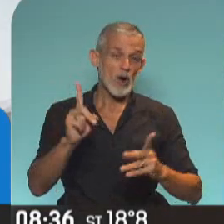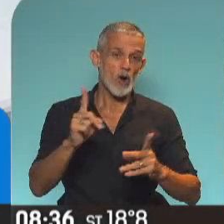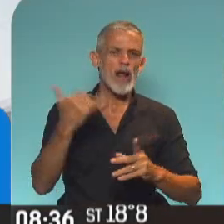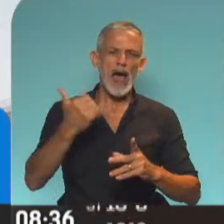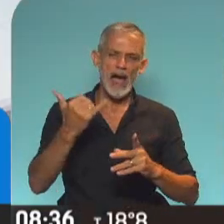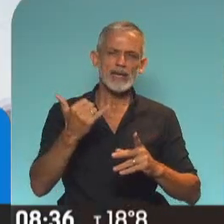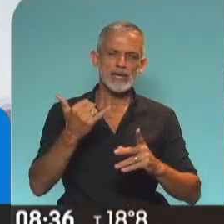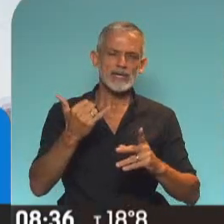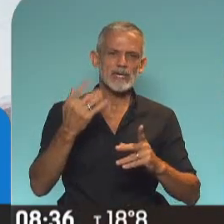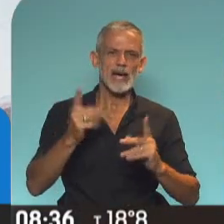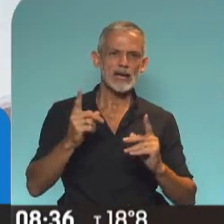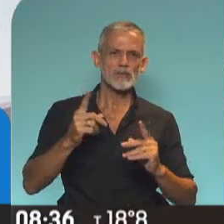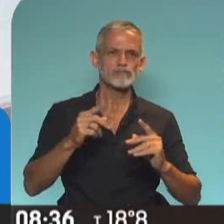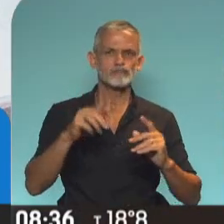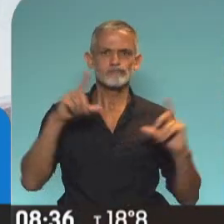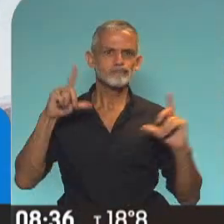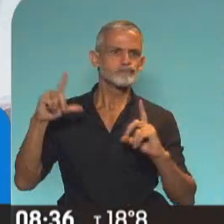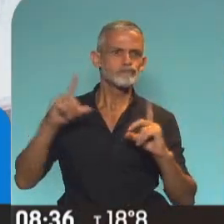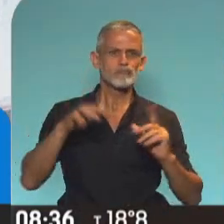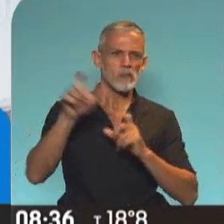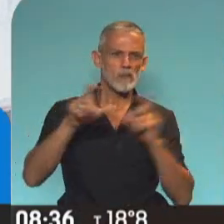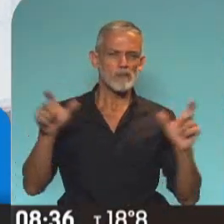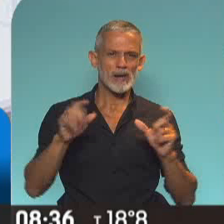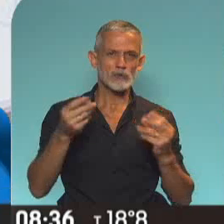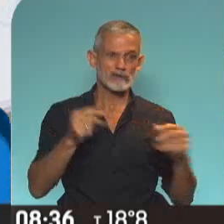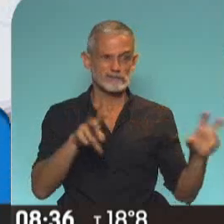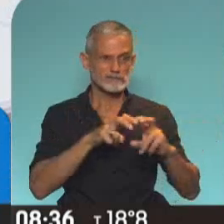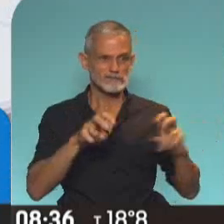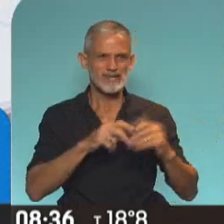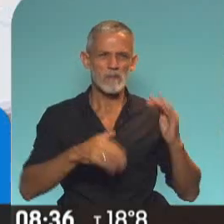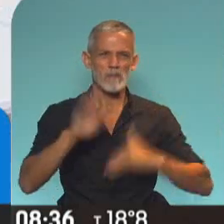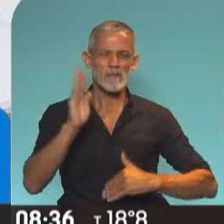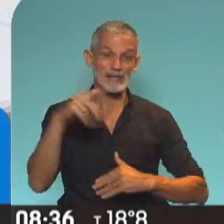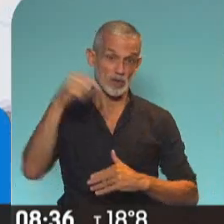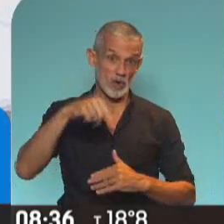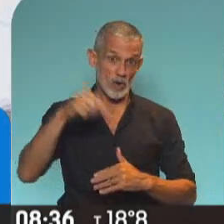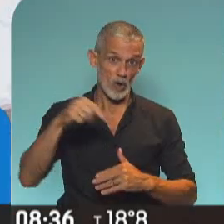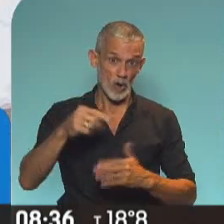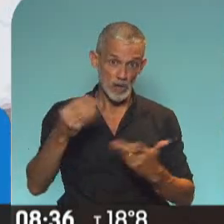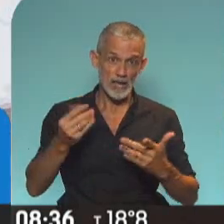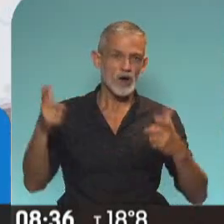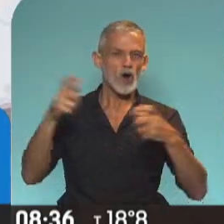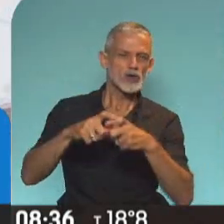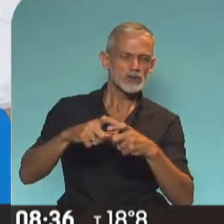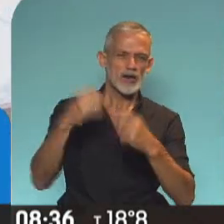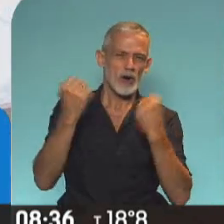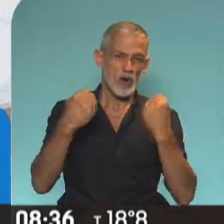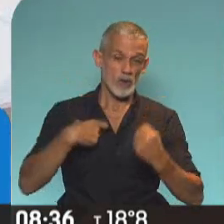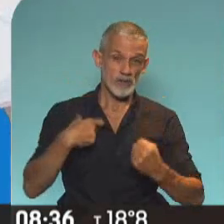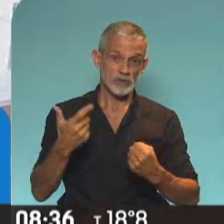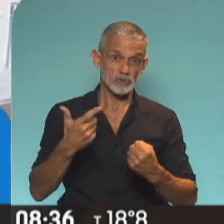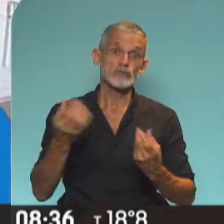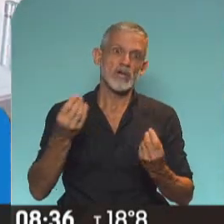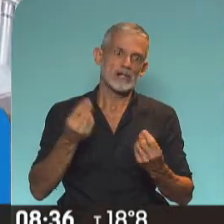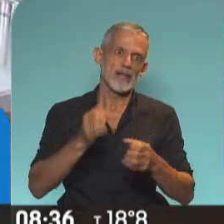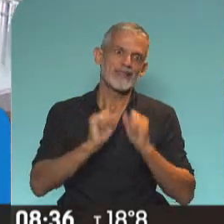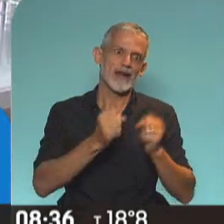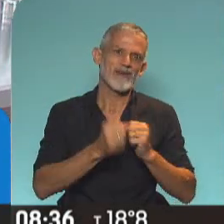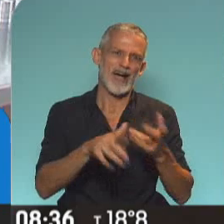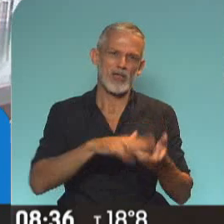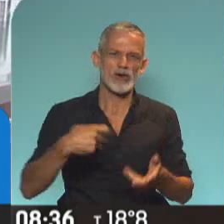actores pujando por aumentar sus ingresos. El principal actor, y hoy está desarrollándose el Consejo Económico Social, es la clase trabajadora, son